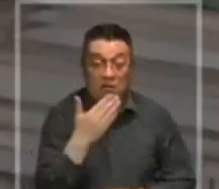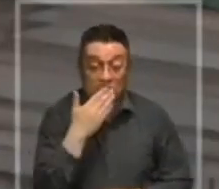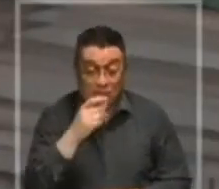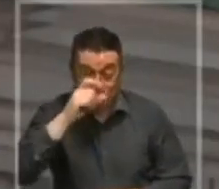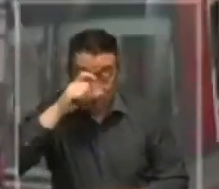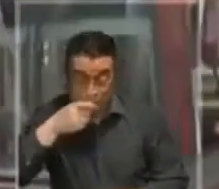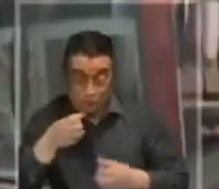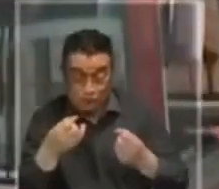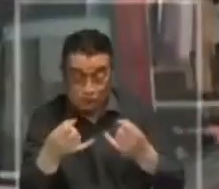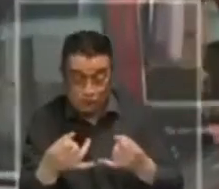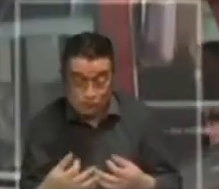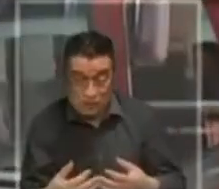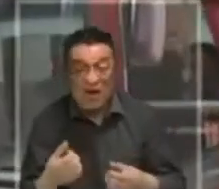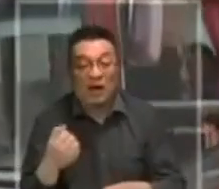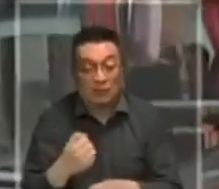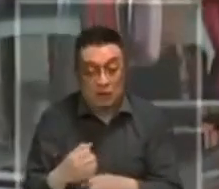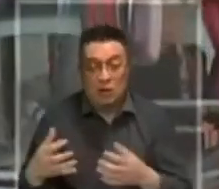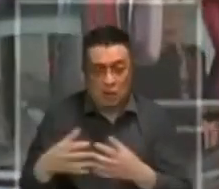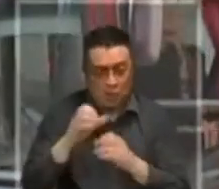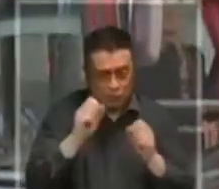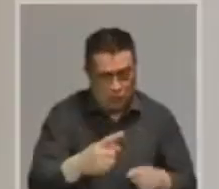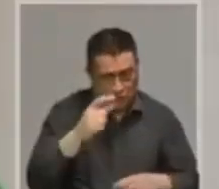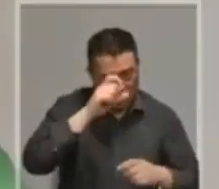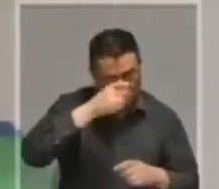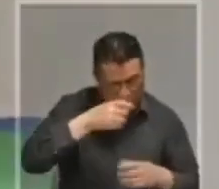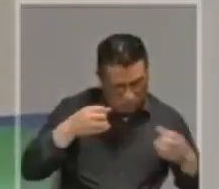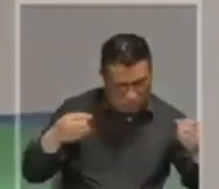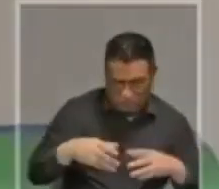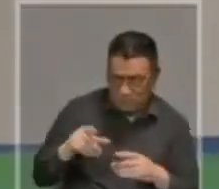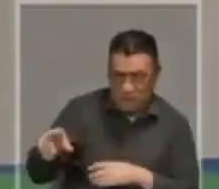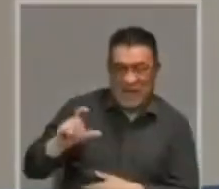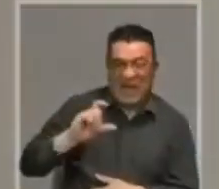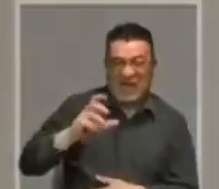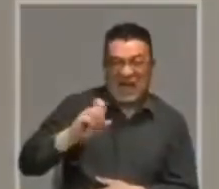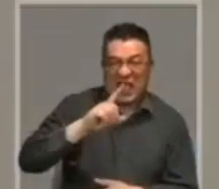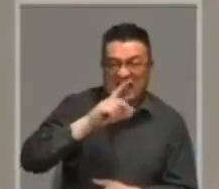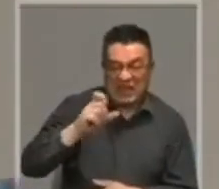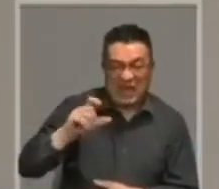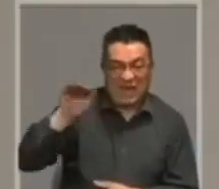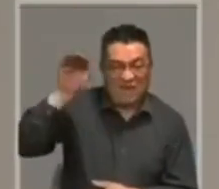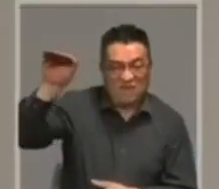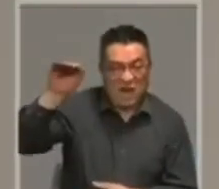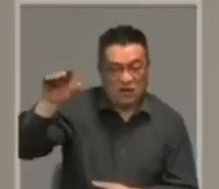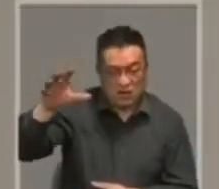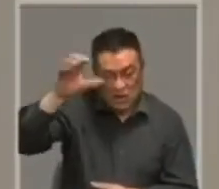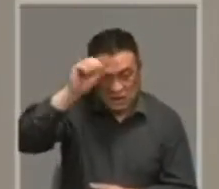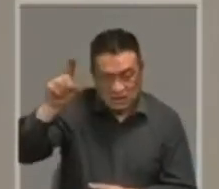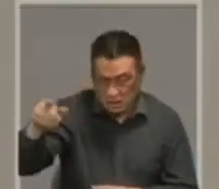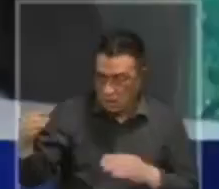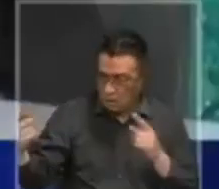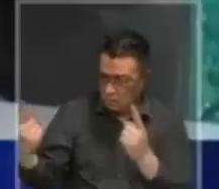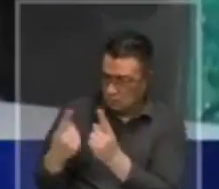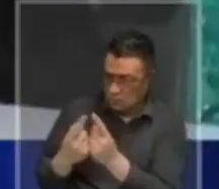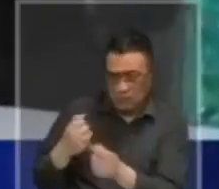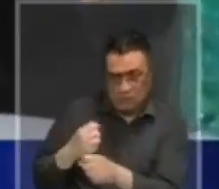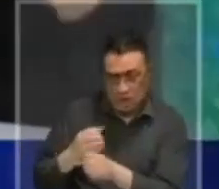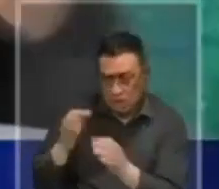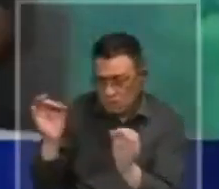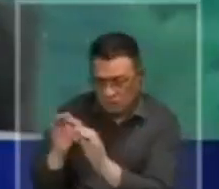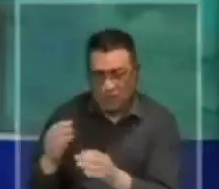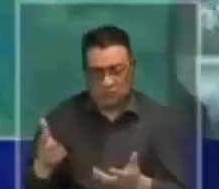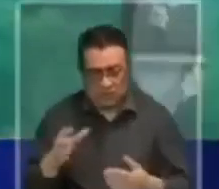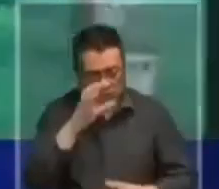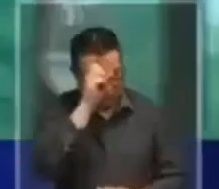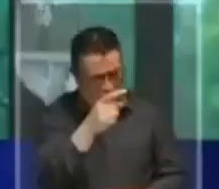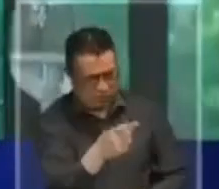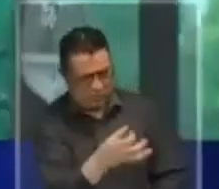trabajan con números, pero ¿puede una adivina asesorar a la gerenta general del Banco de la Nación? Es la pregunta que los argentinos se hacen